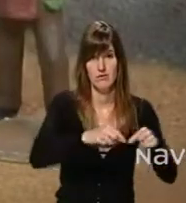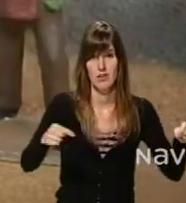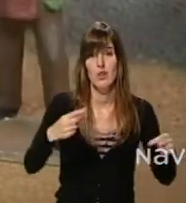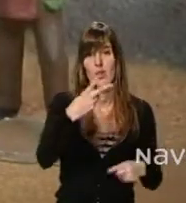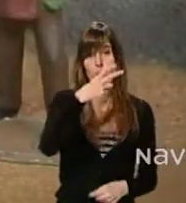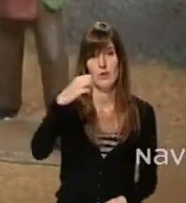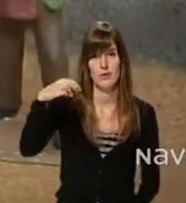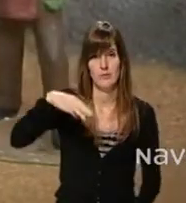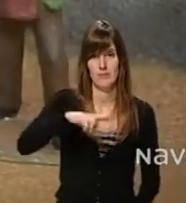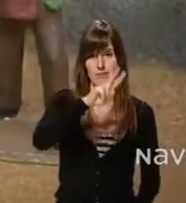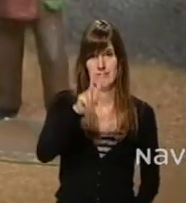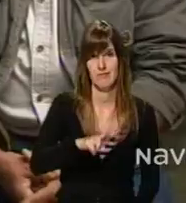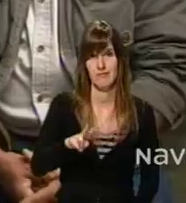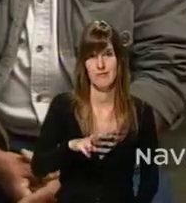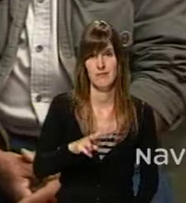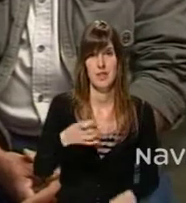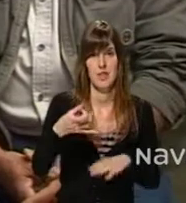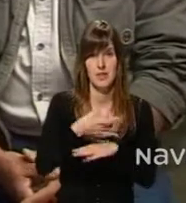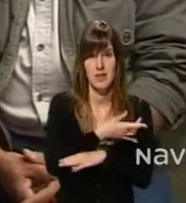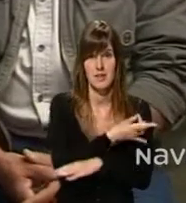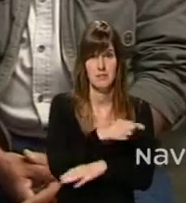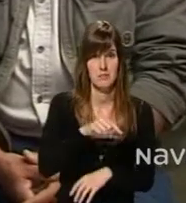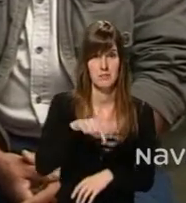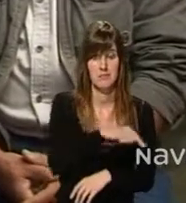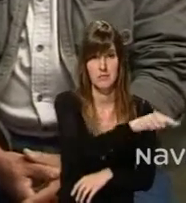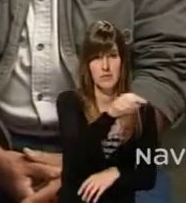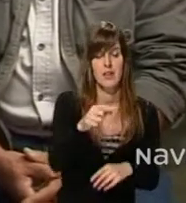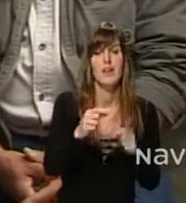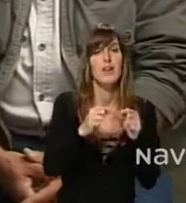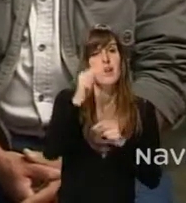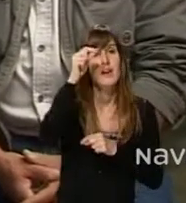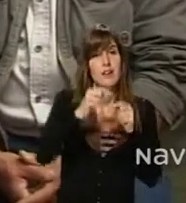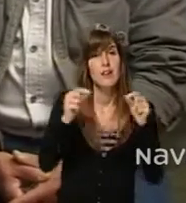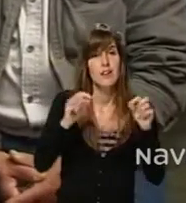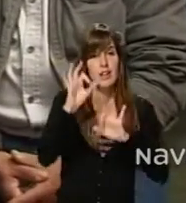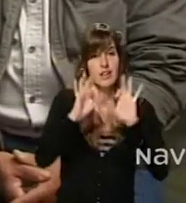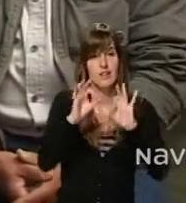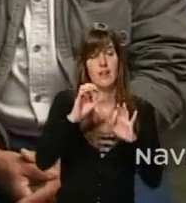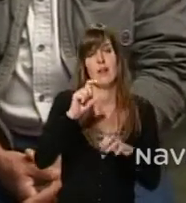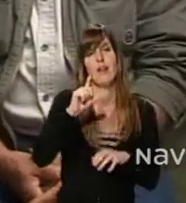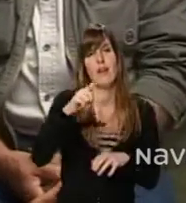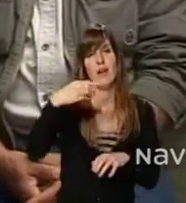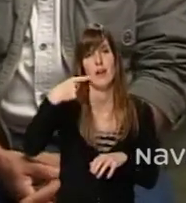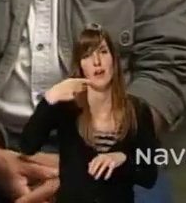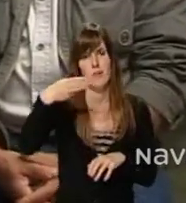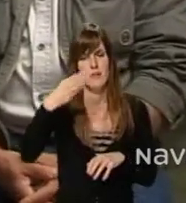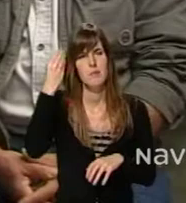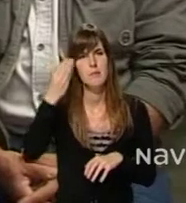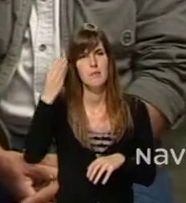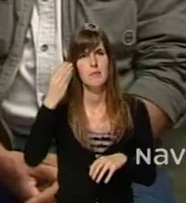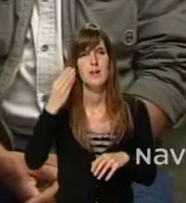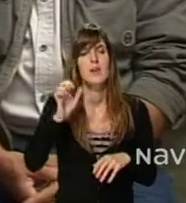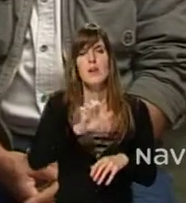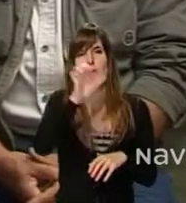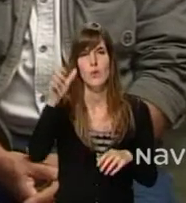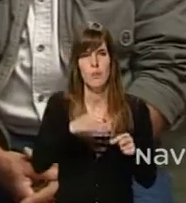cuadrados de trenes, escala LGB, que posiblemente sea la más